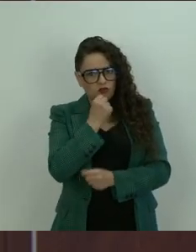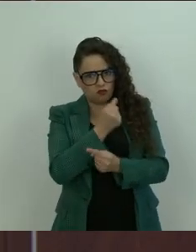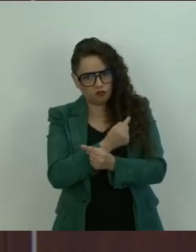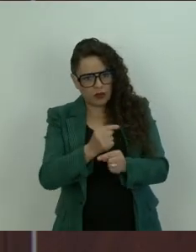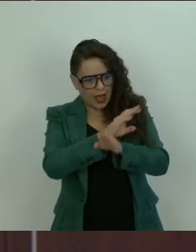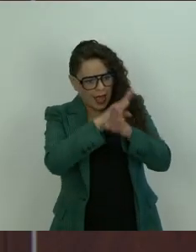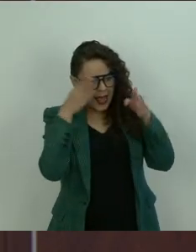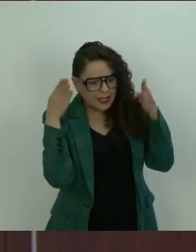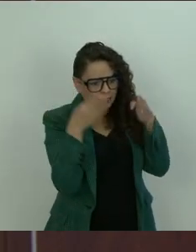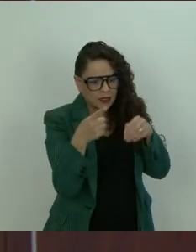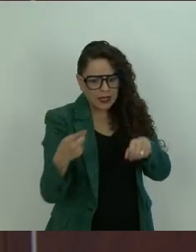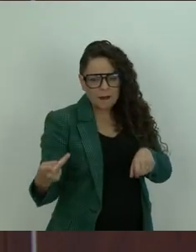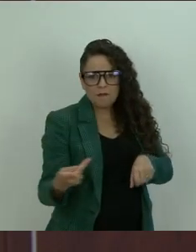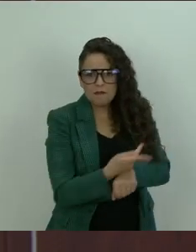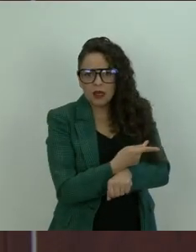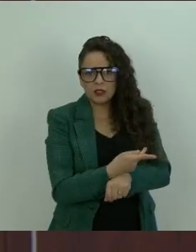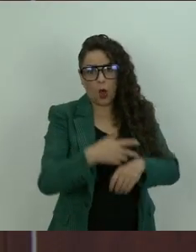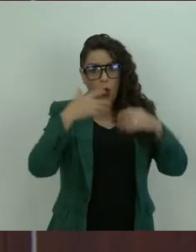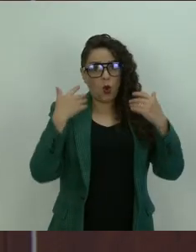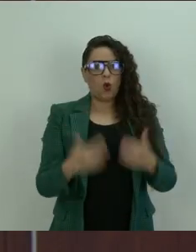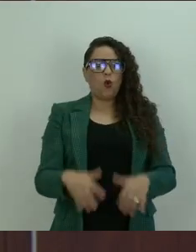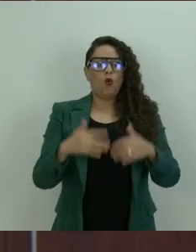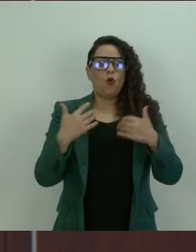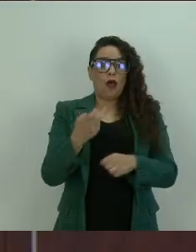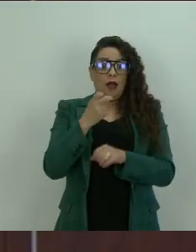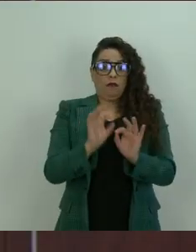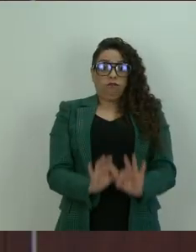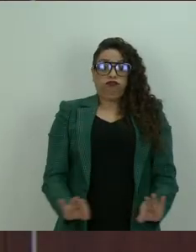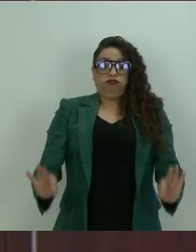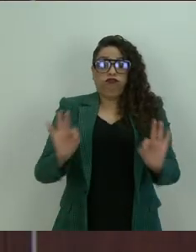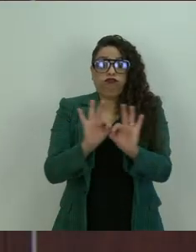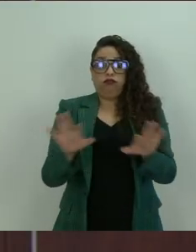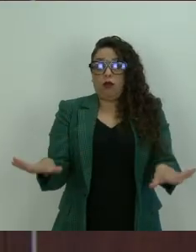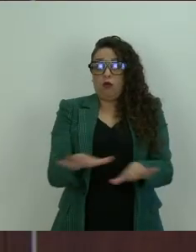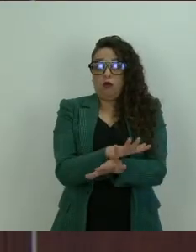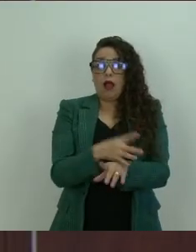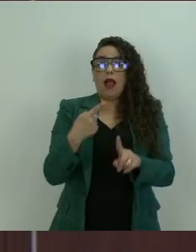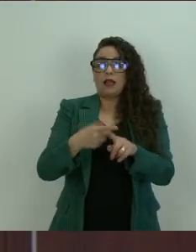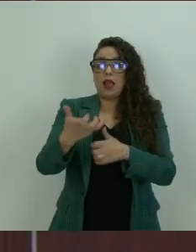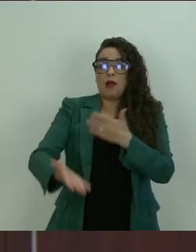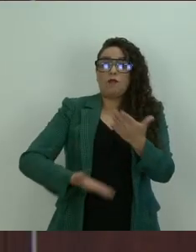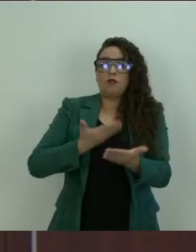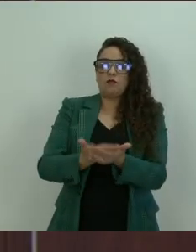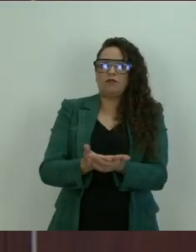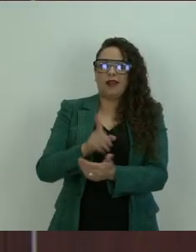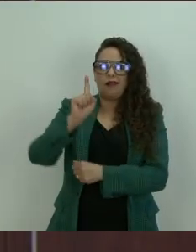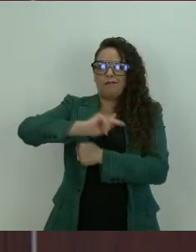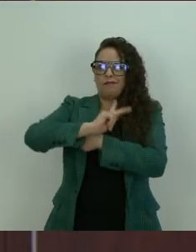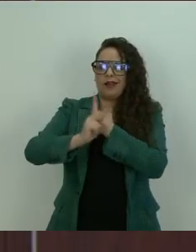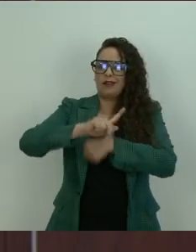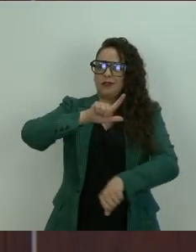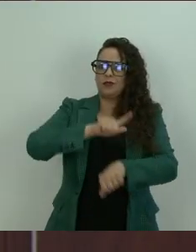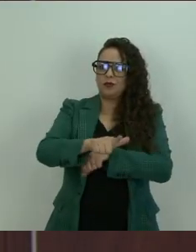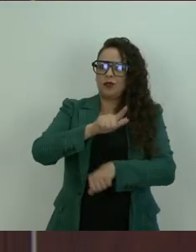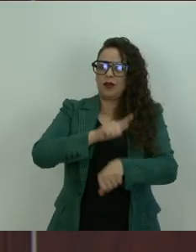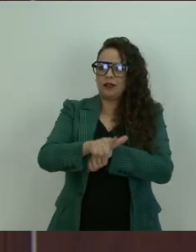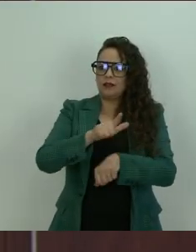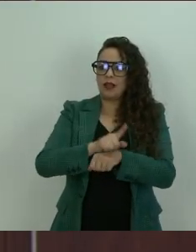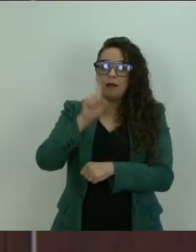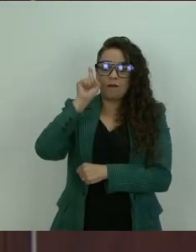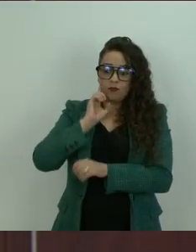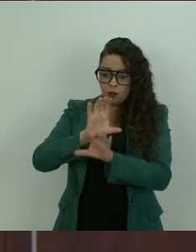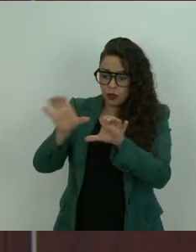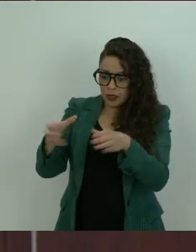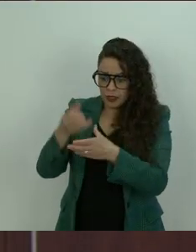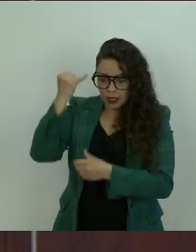indígenas? Fue algo muy importante que propuso Guatemala. Mujeres indígenas de Guatemala fueron las que dijeron